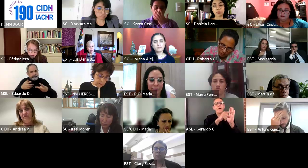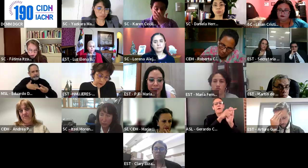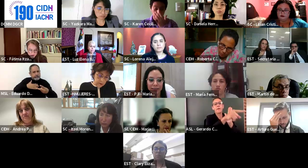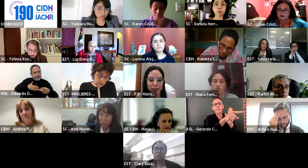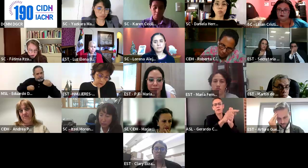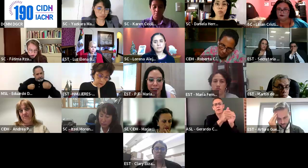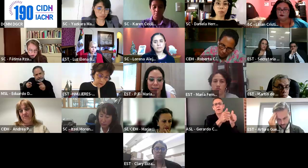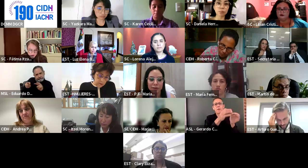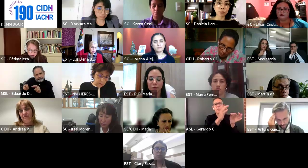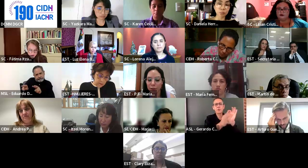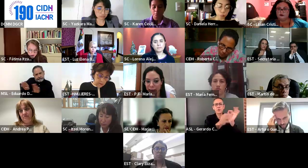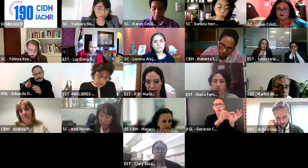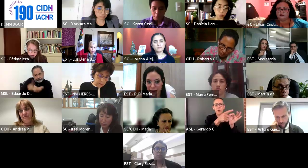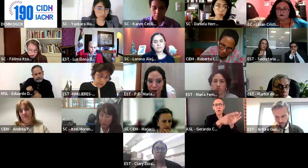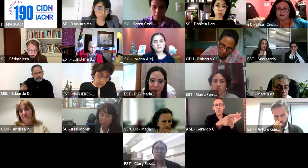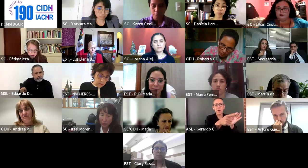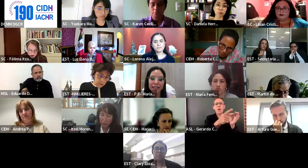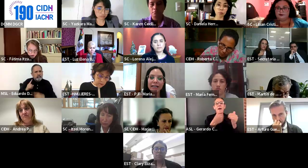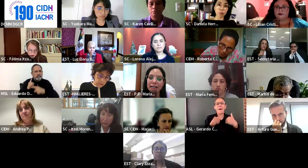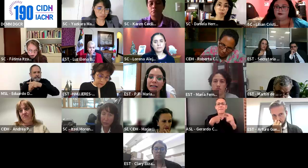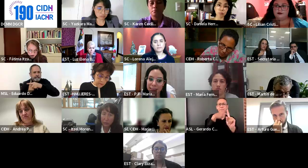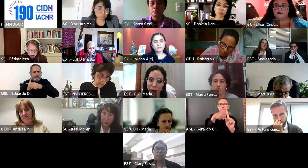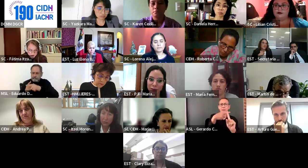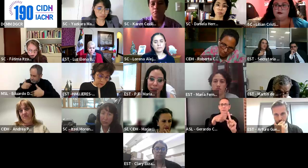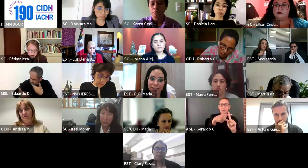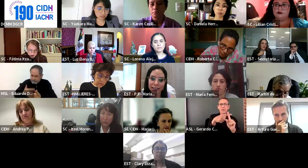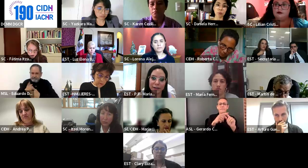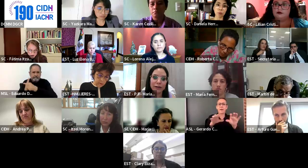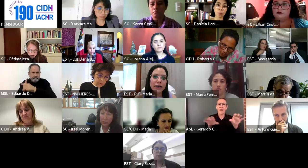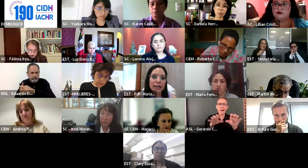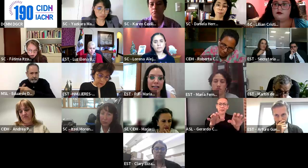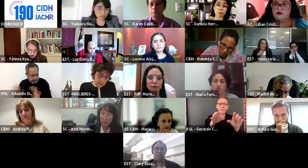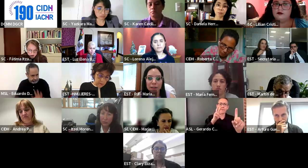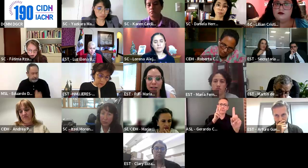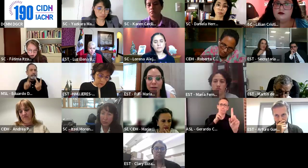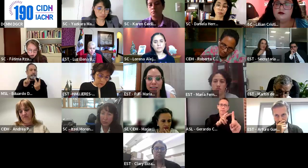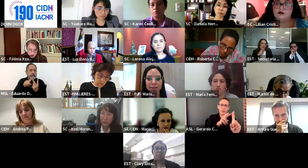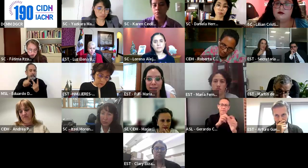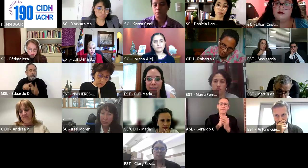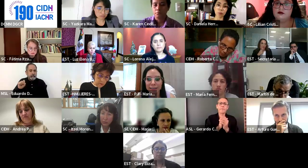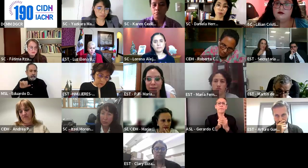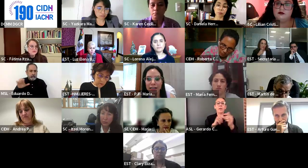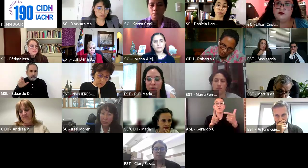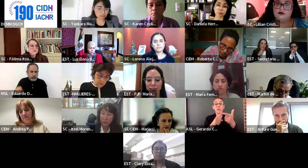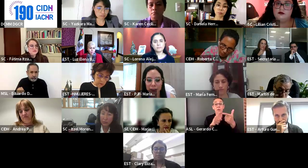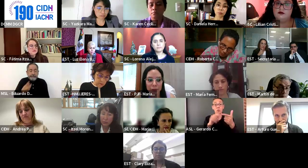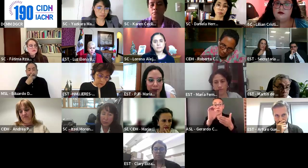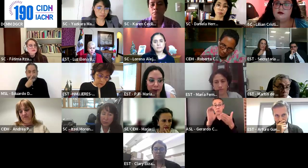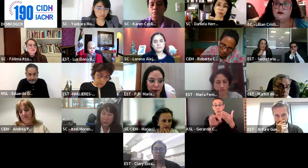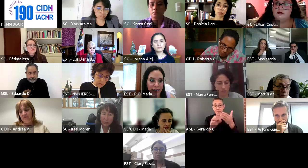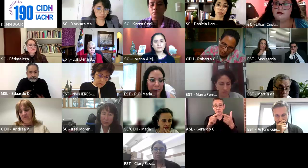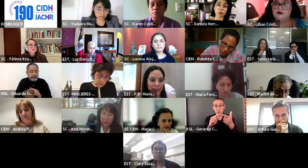jurisdiccional mediante una actitud proactiva. Segundo criterio, la Suprema Corte ha establecido que la